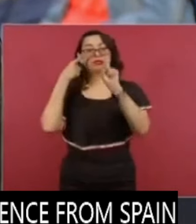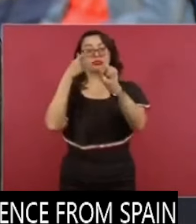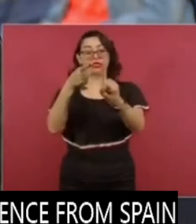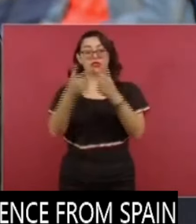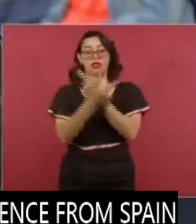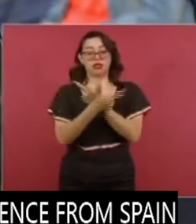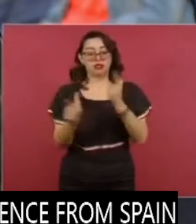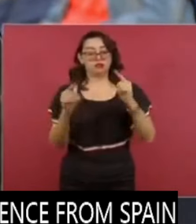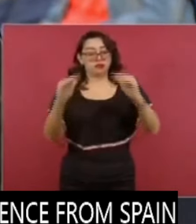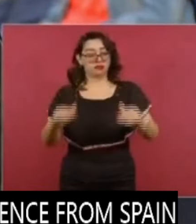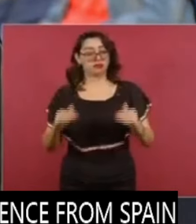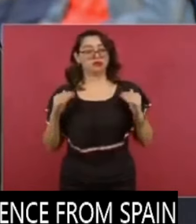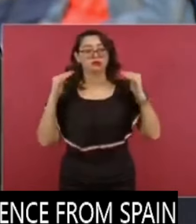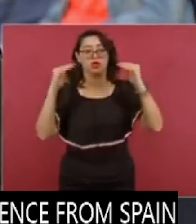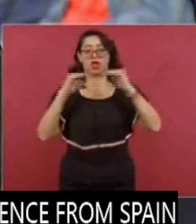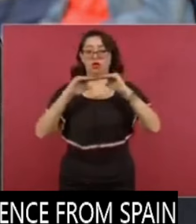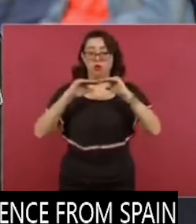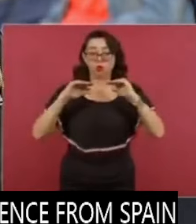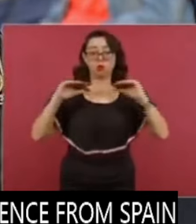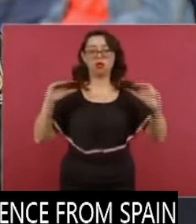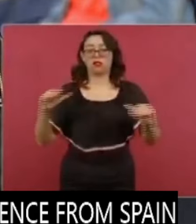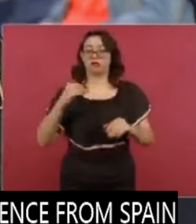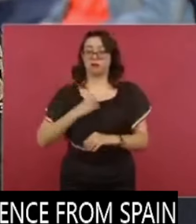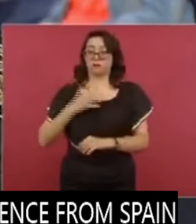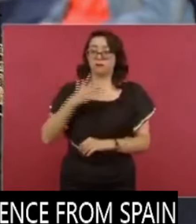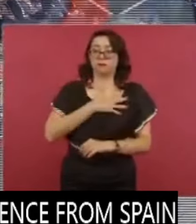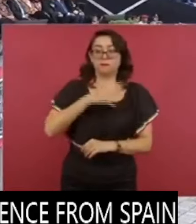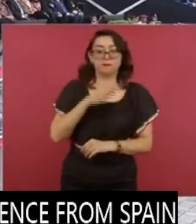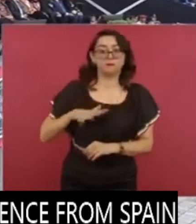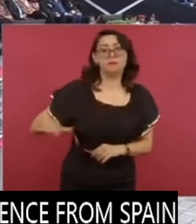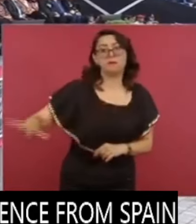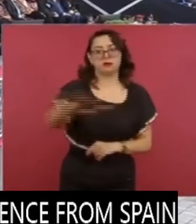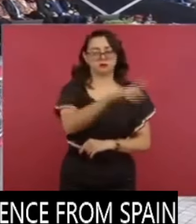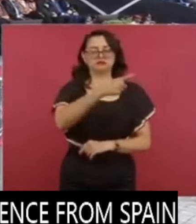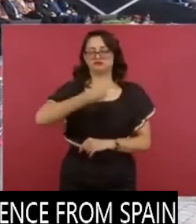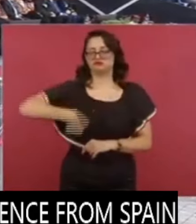de soberanía, igualdad y bienestar del pueblo de México.